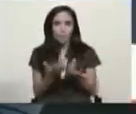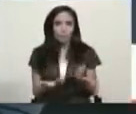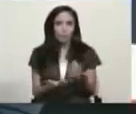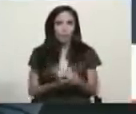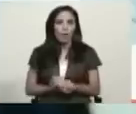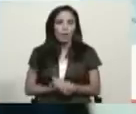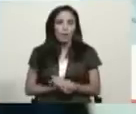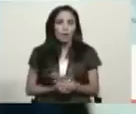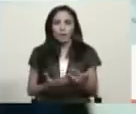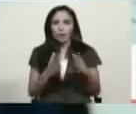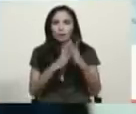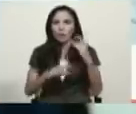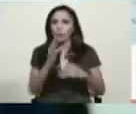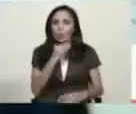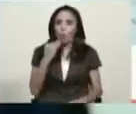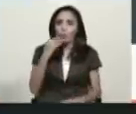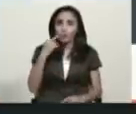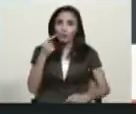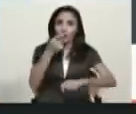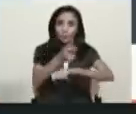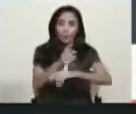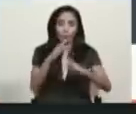buscar con estos jóvenes que se han graduado,